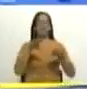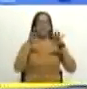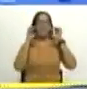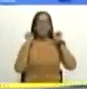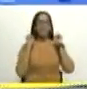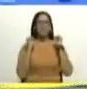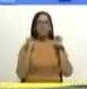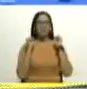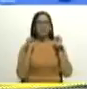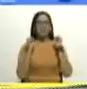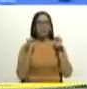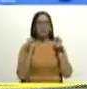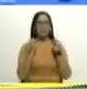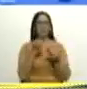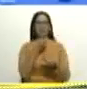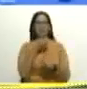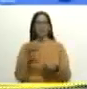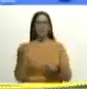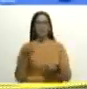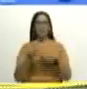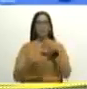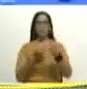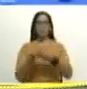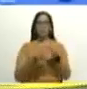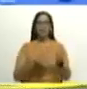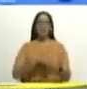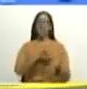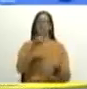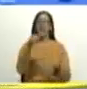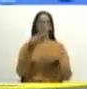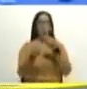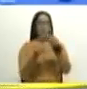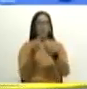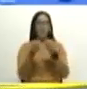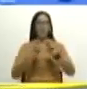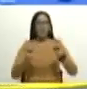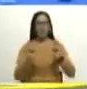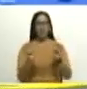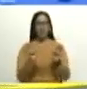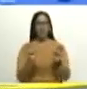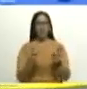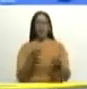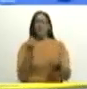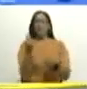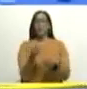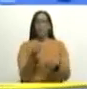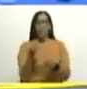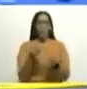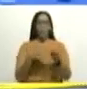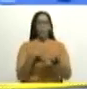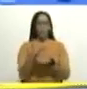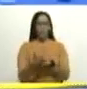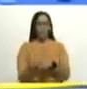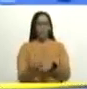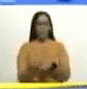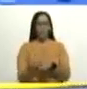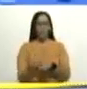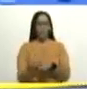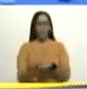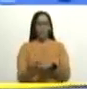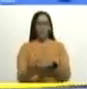de cómo se preparaba la gira, cómo se preparaban los temas, cómo se preparaban los proyectos,